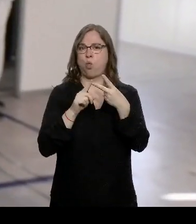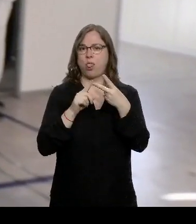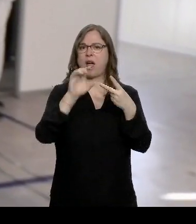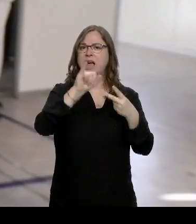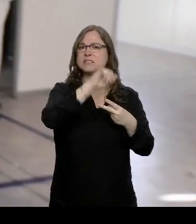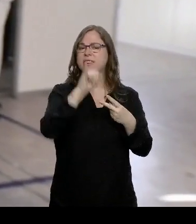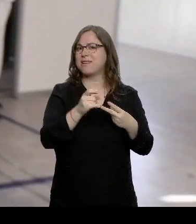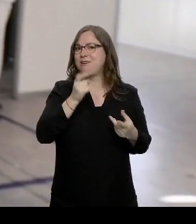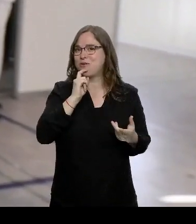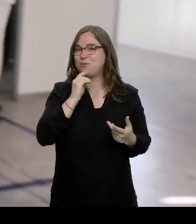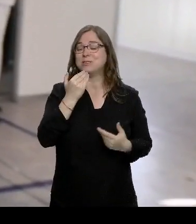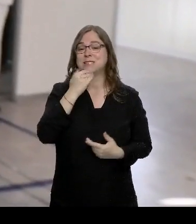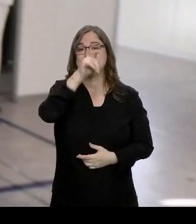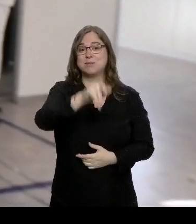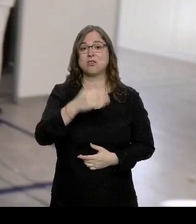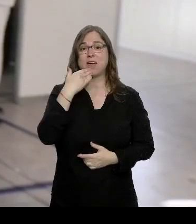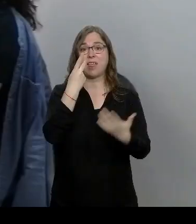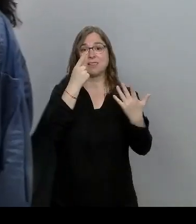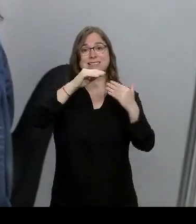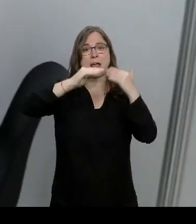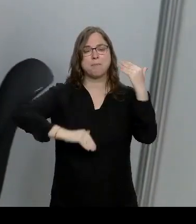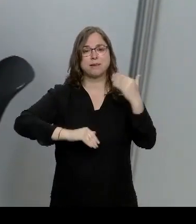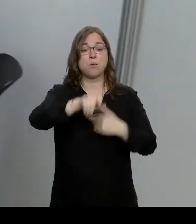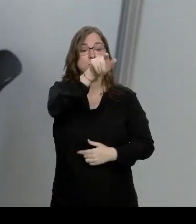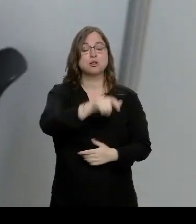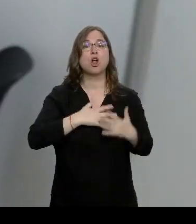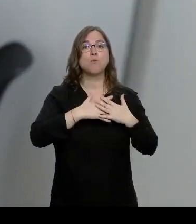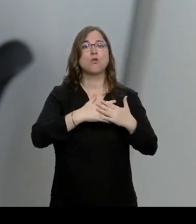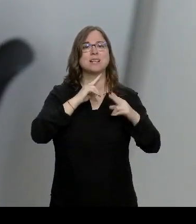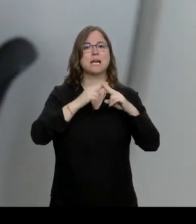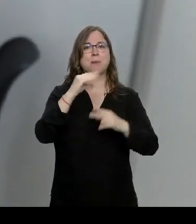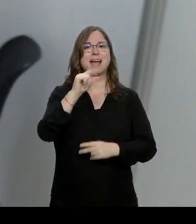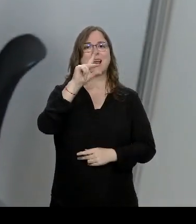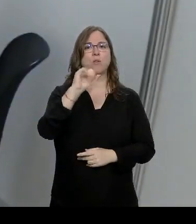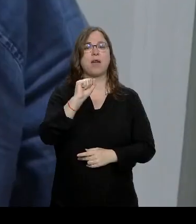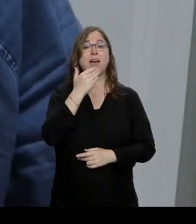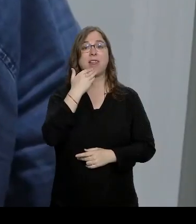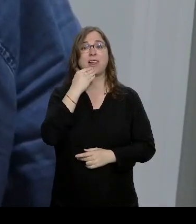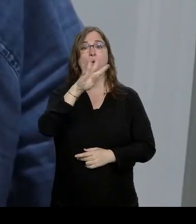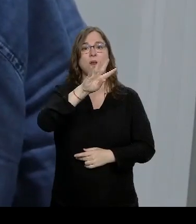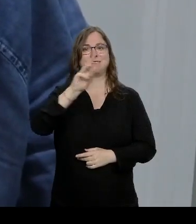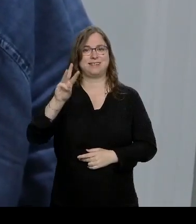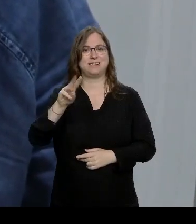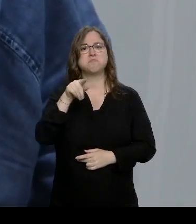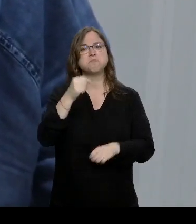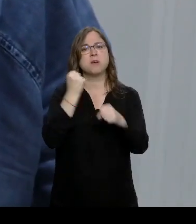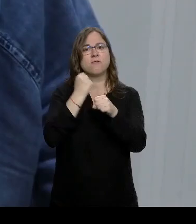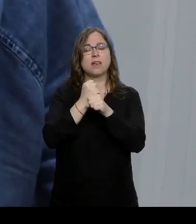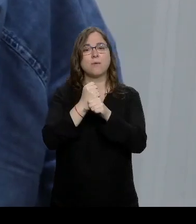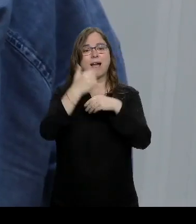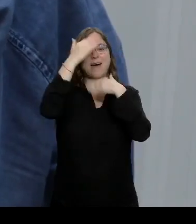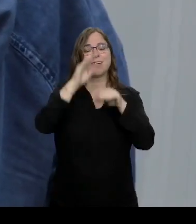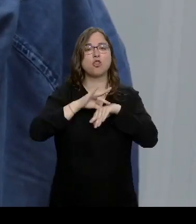AstraZeneca en menores de 60. Una de las voluntarias es Claudia Calizaya, de 43 años. Trabaja en la